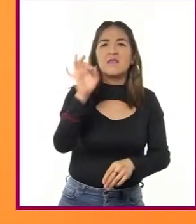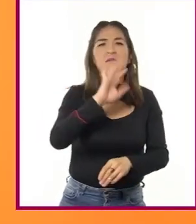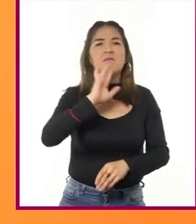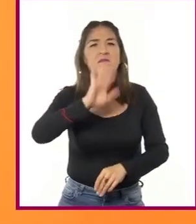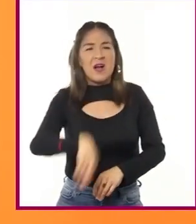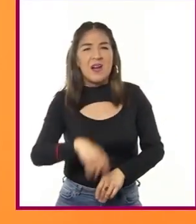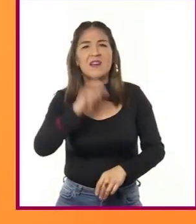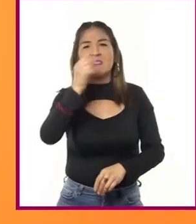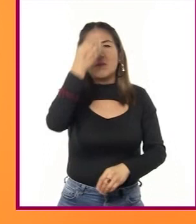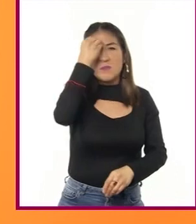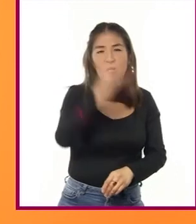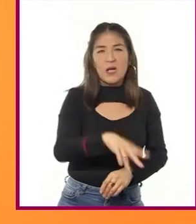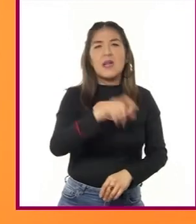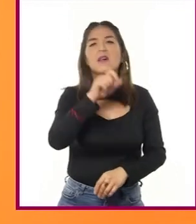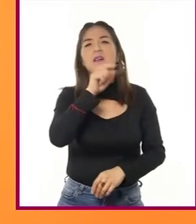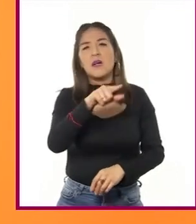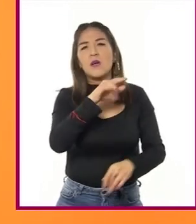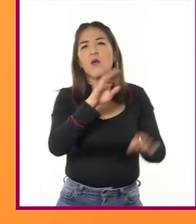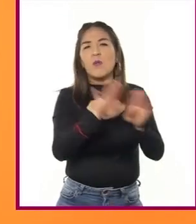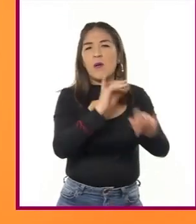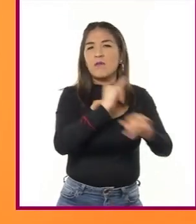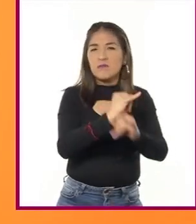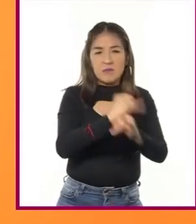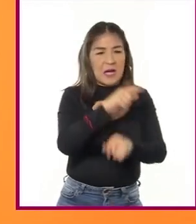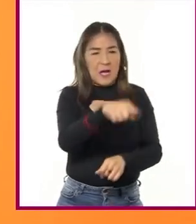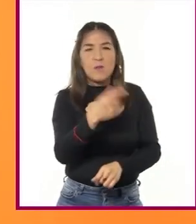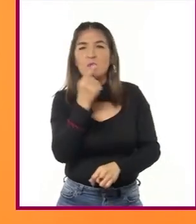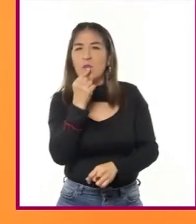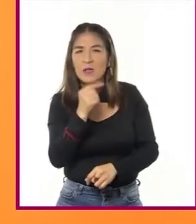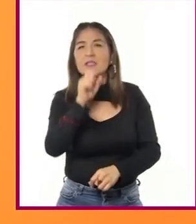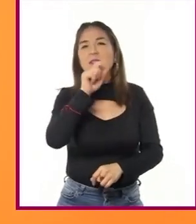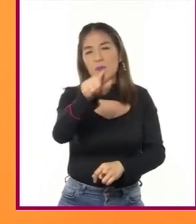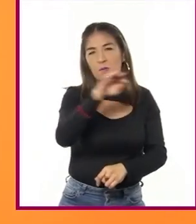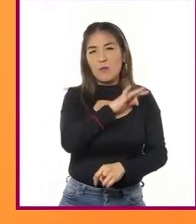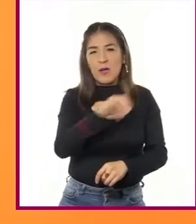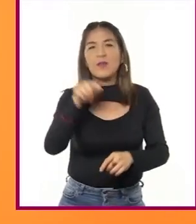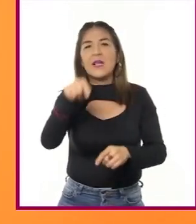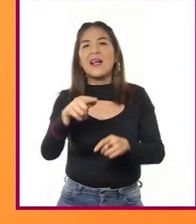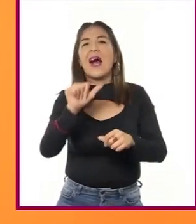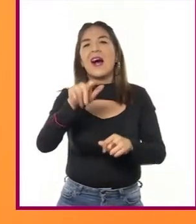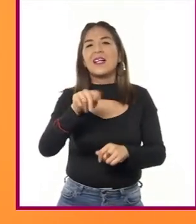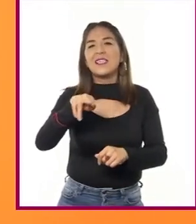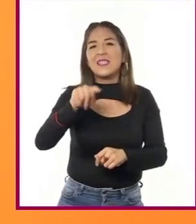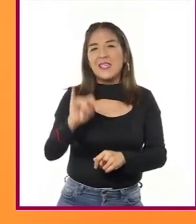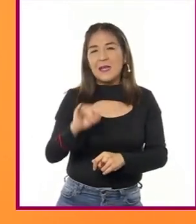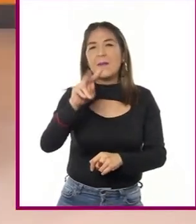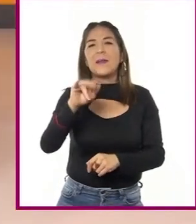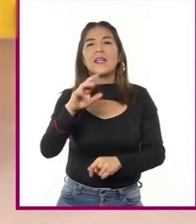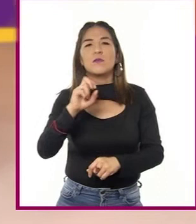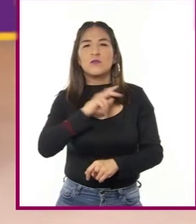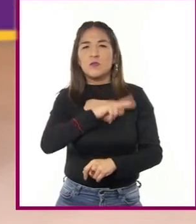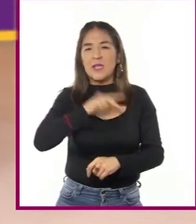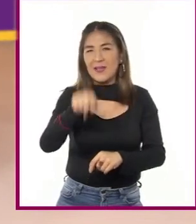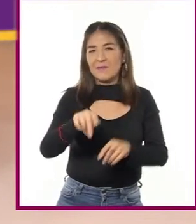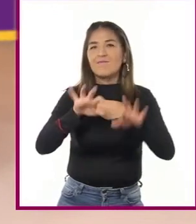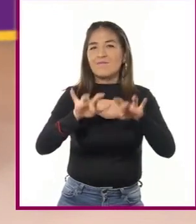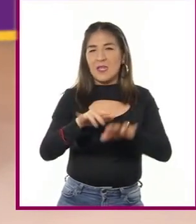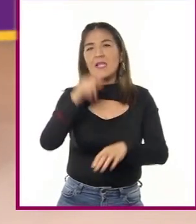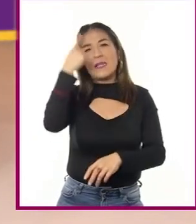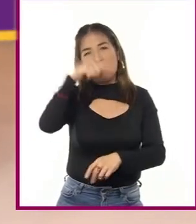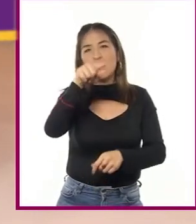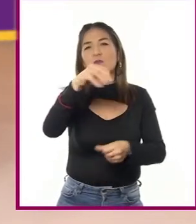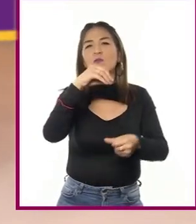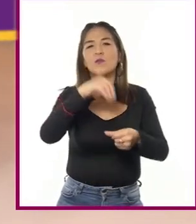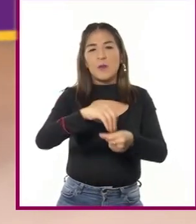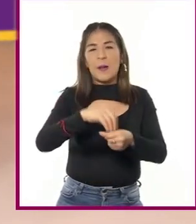situación adversa a la policía cibernética y, por supuesto, tener una buena seguridad en sus contraseñas. Hemos llegado